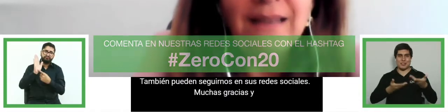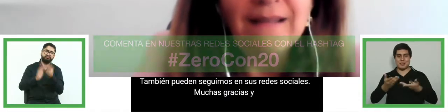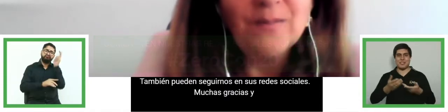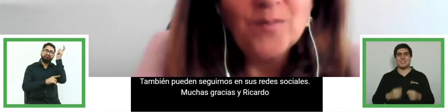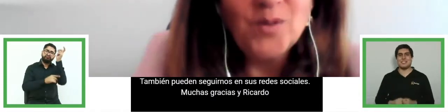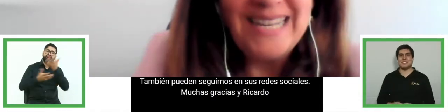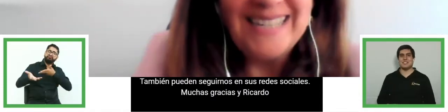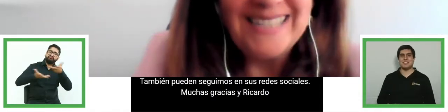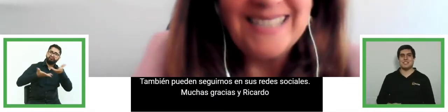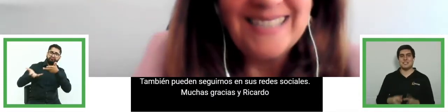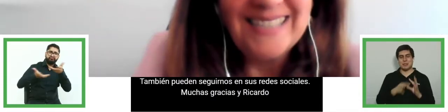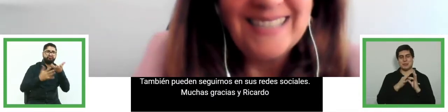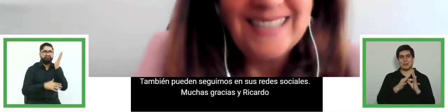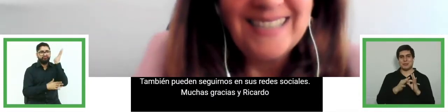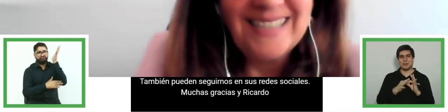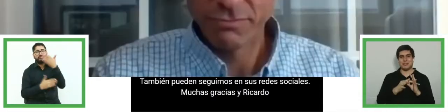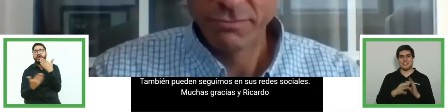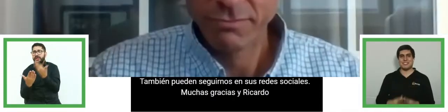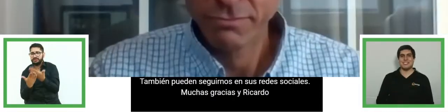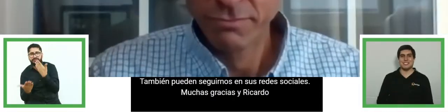diferentes iniciativas. Muchas gracias.